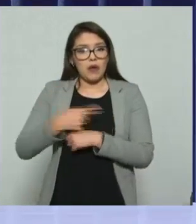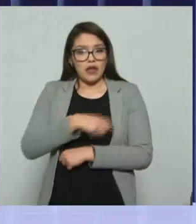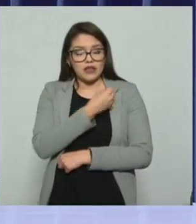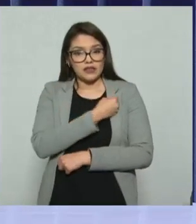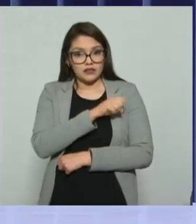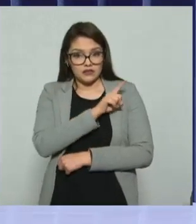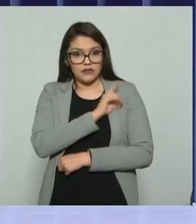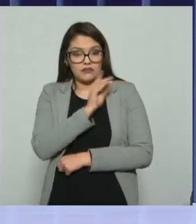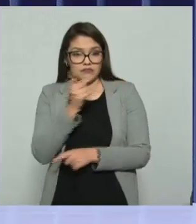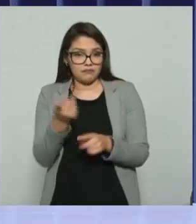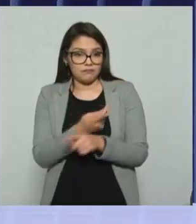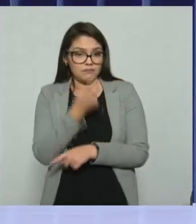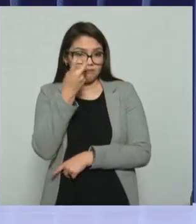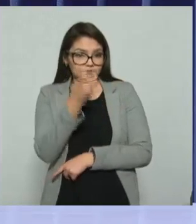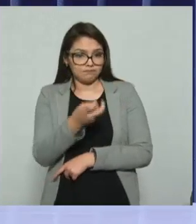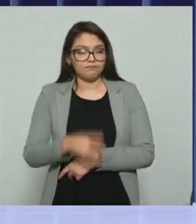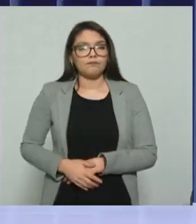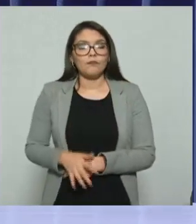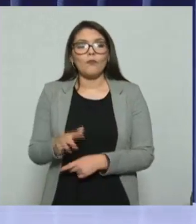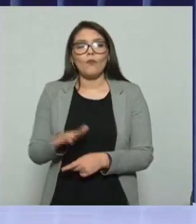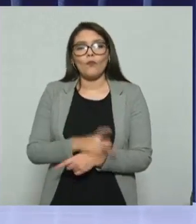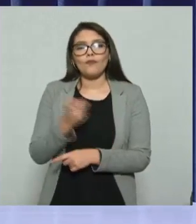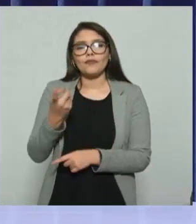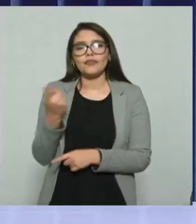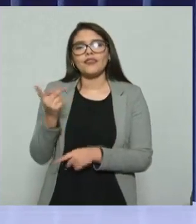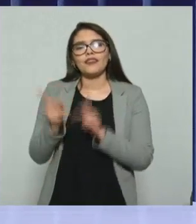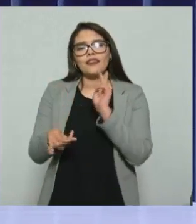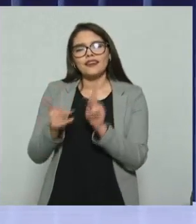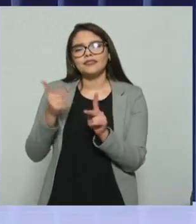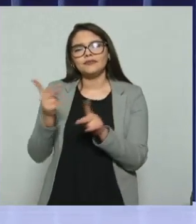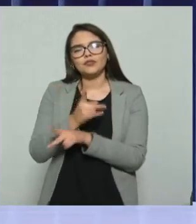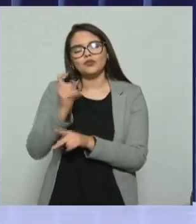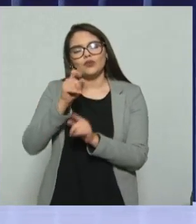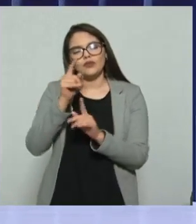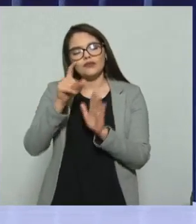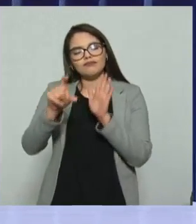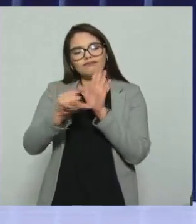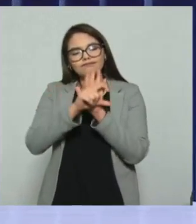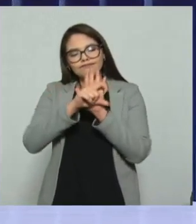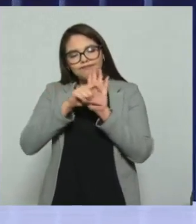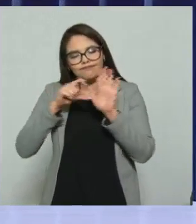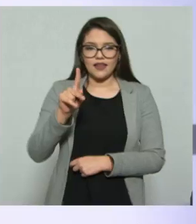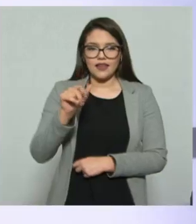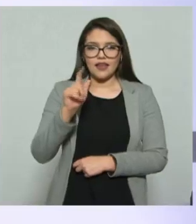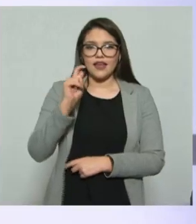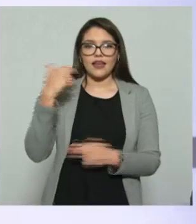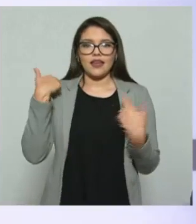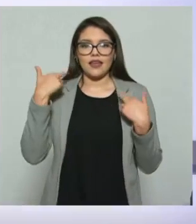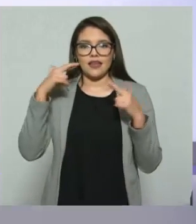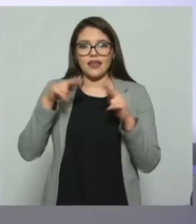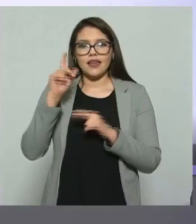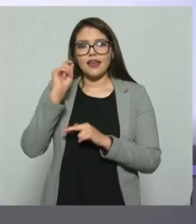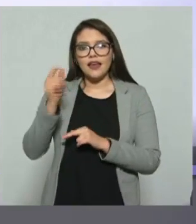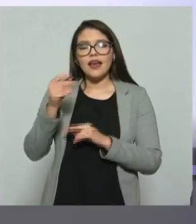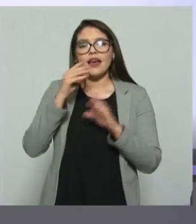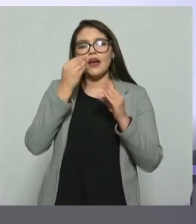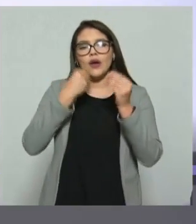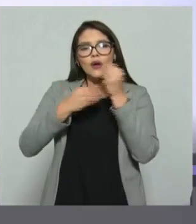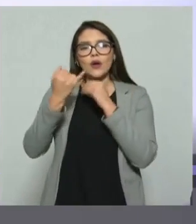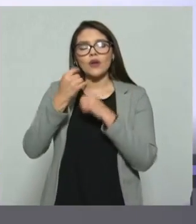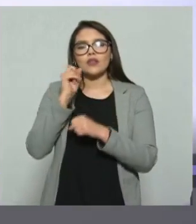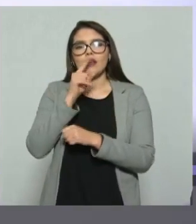lo que ocasionan. Bueno, pues para hablar de hormonas y etiquetados en los alimentos, hemos convocado esta mañana alimenticio y educadora en